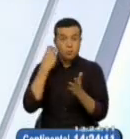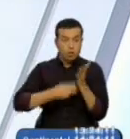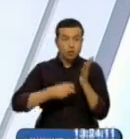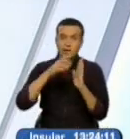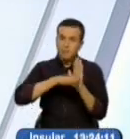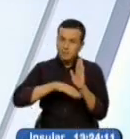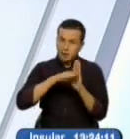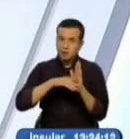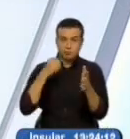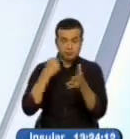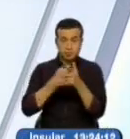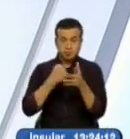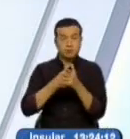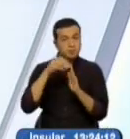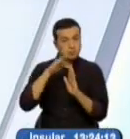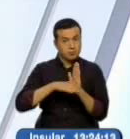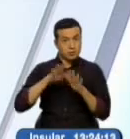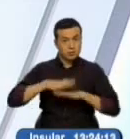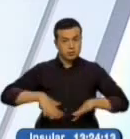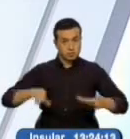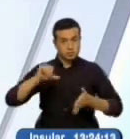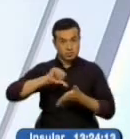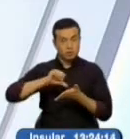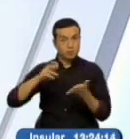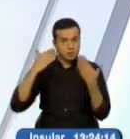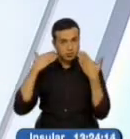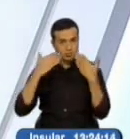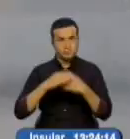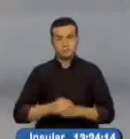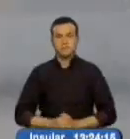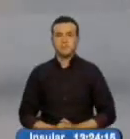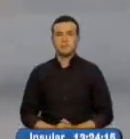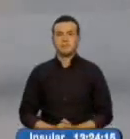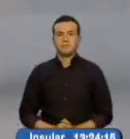y accidentes de tránsito en la urbe porteña.